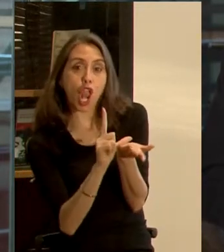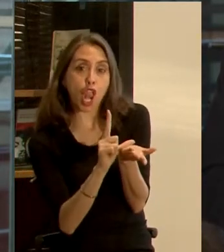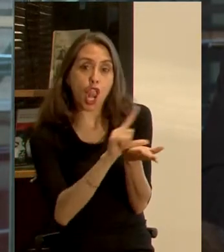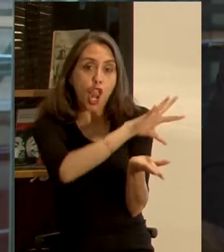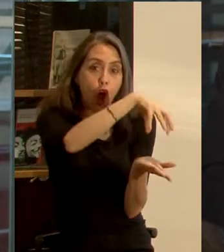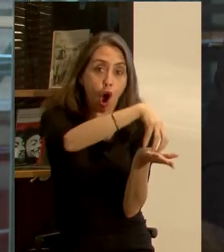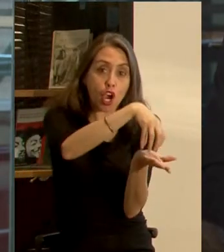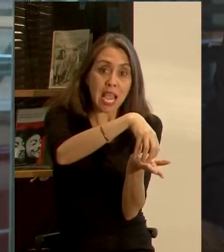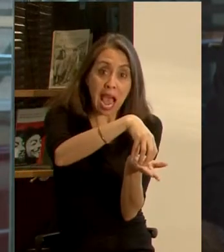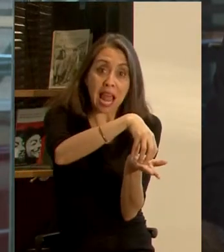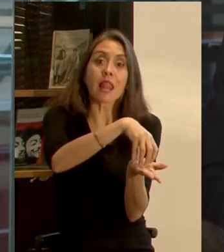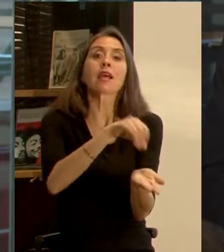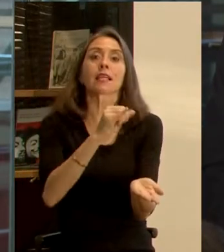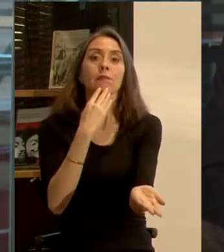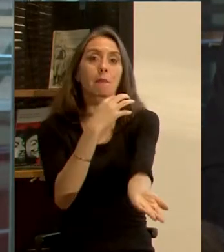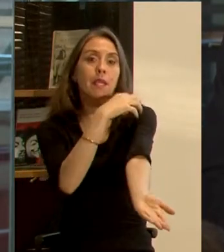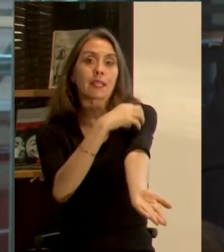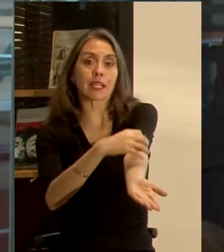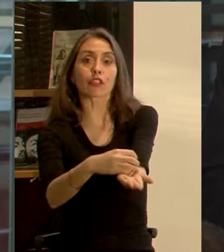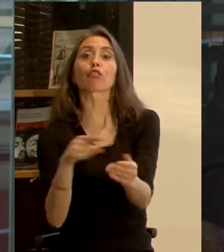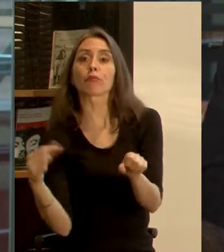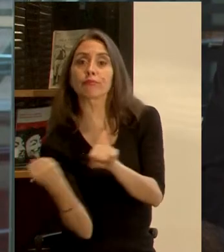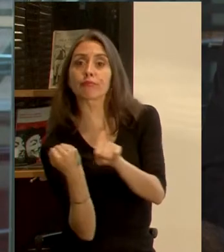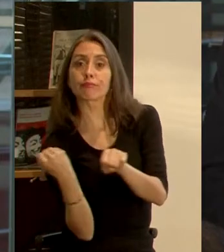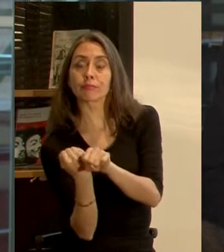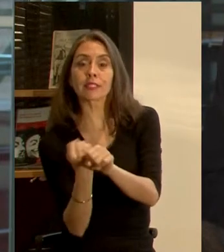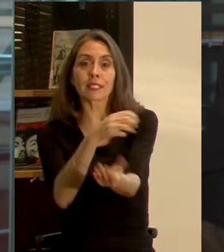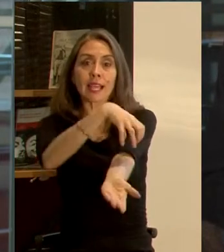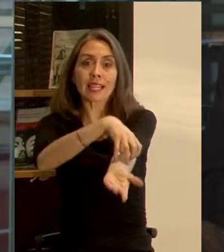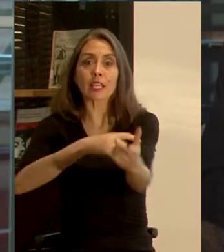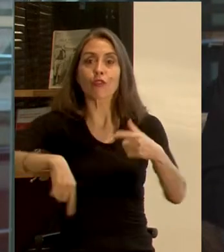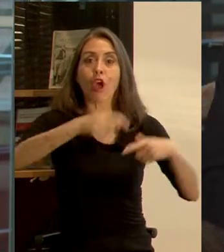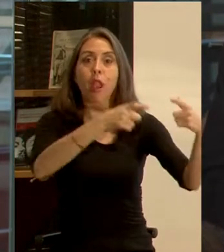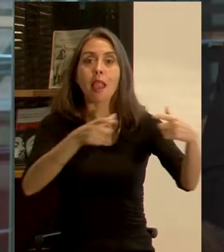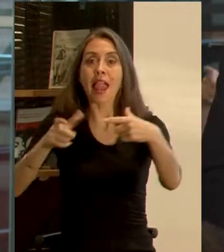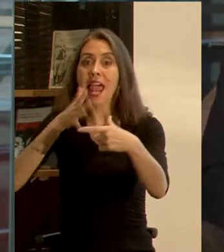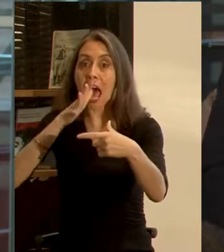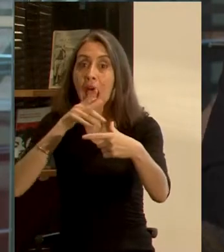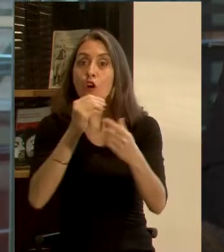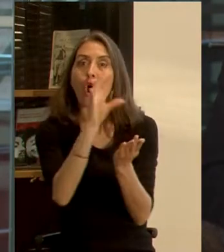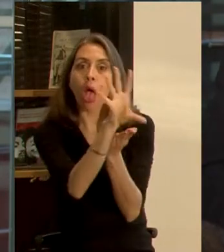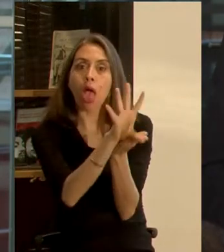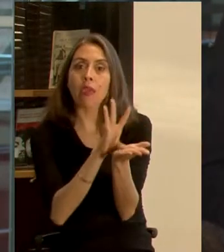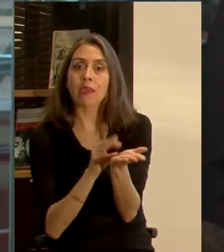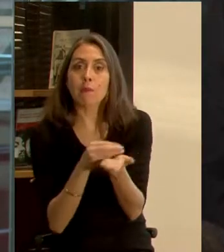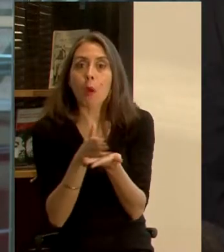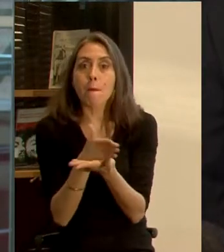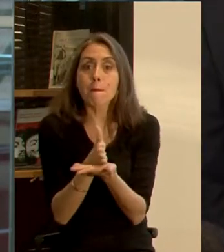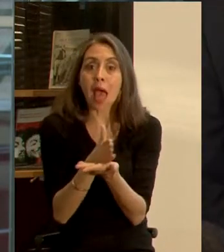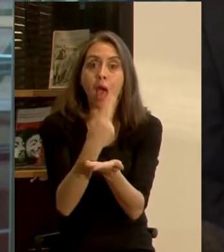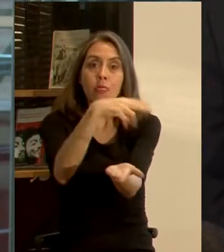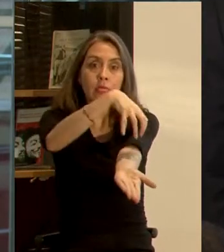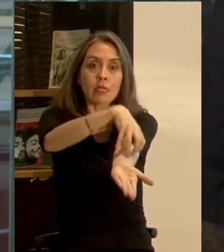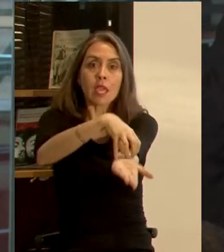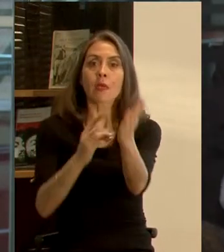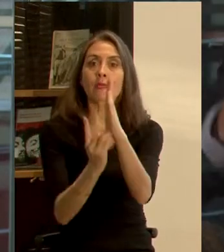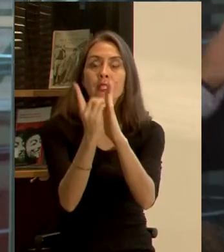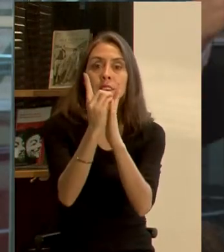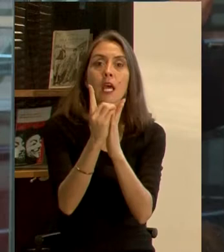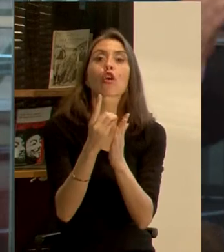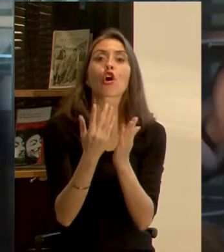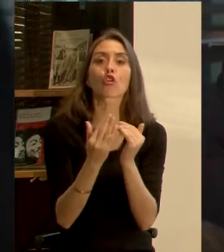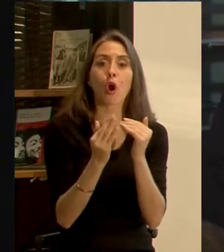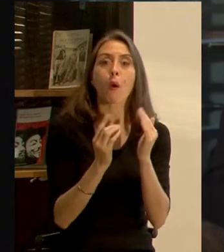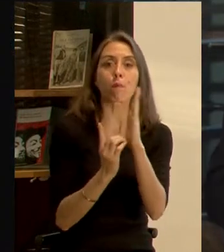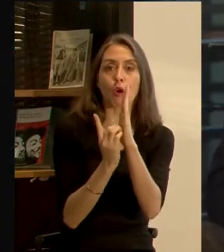regional. Ejemplo de ello es el trabajo que viene desarrollando la región de los Lagos a través de su Estrategia Regional de Desarrollo, que establece una ruta de